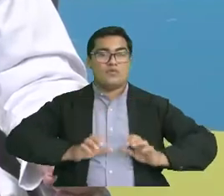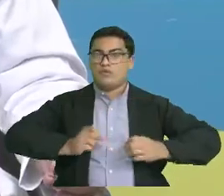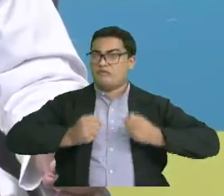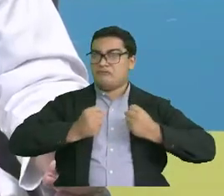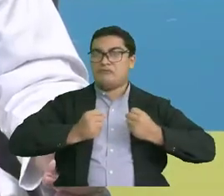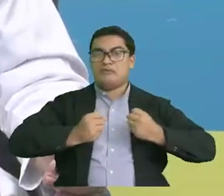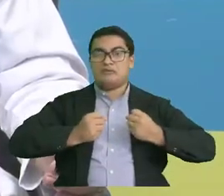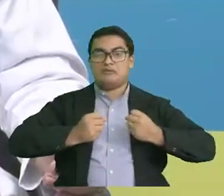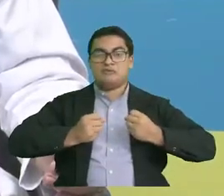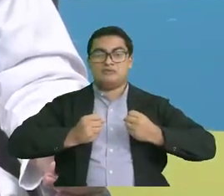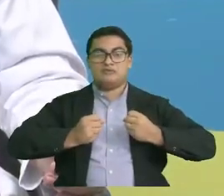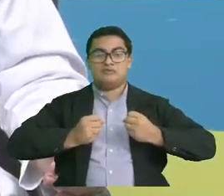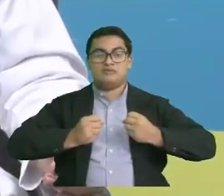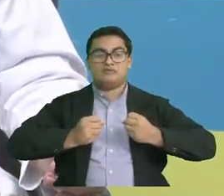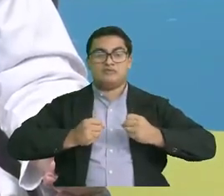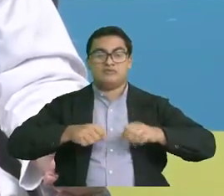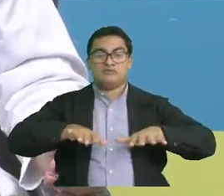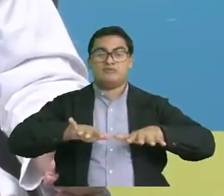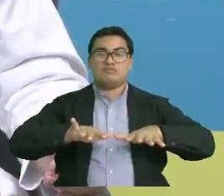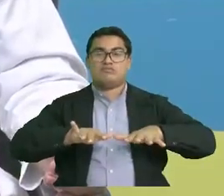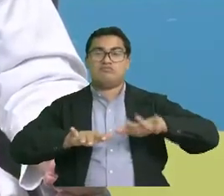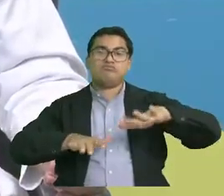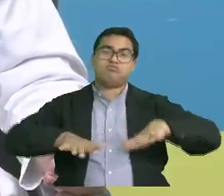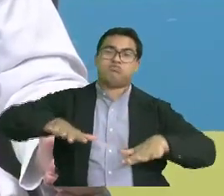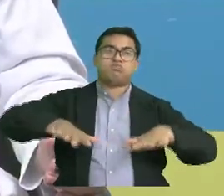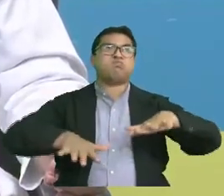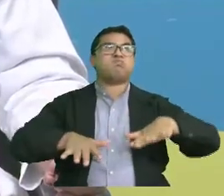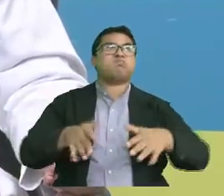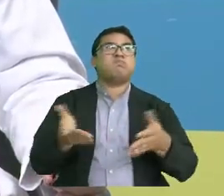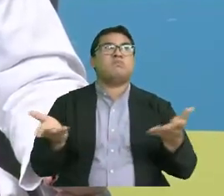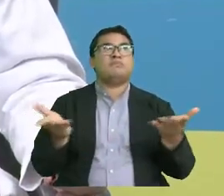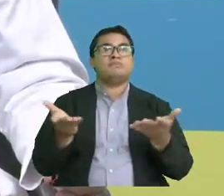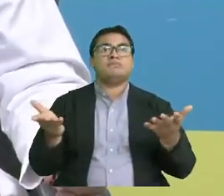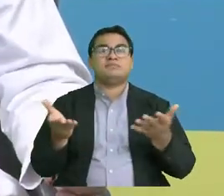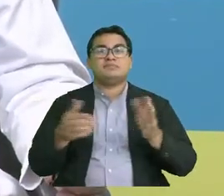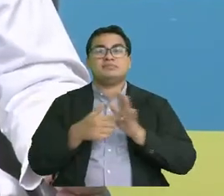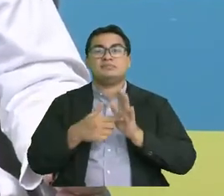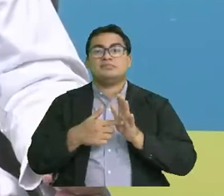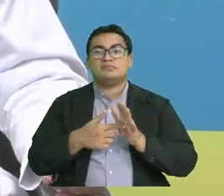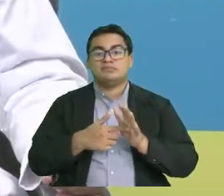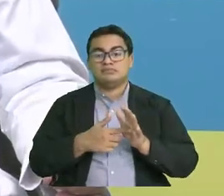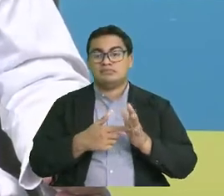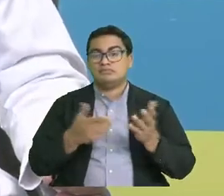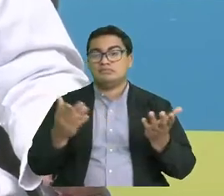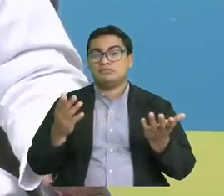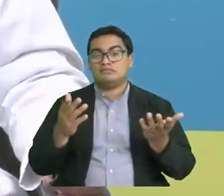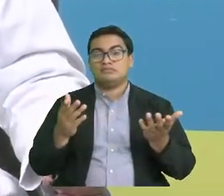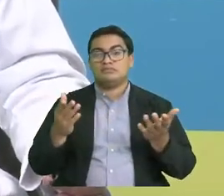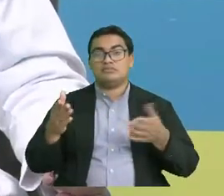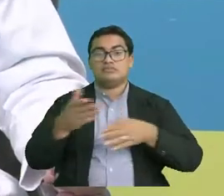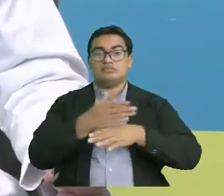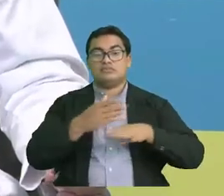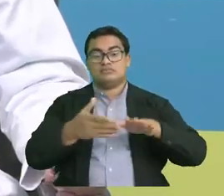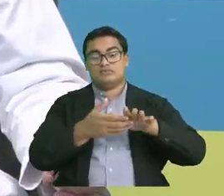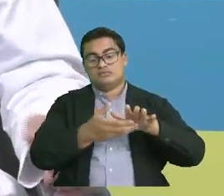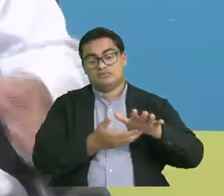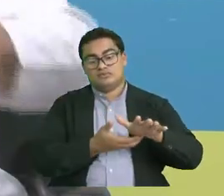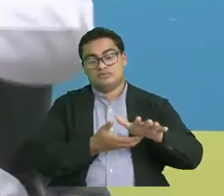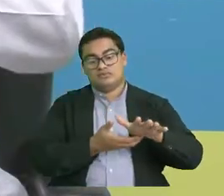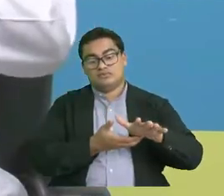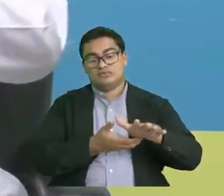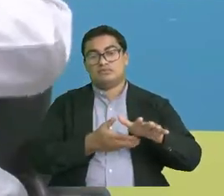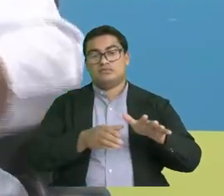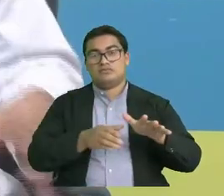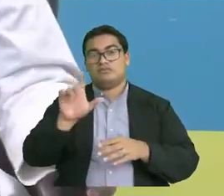tanto flexores y eversores como los músculos plantiflexores. Hay dorsiflexores y hay plantiflexores. Entonces